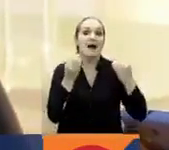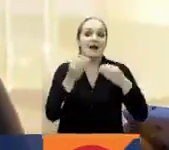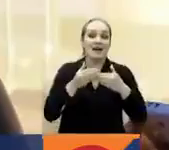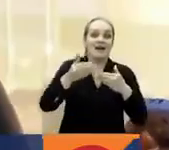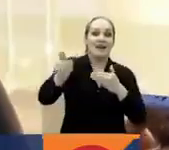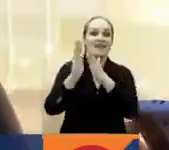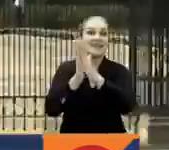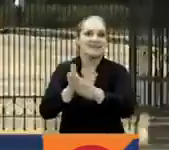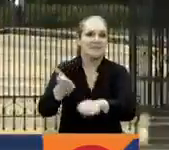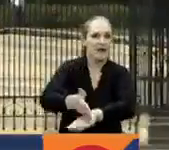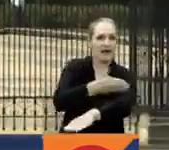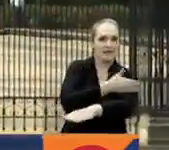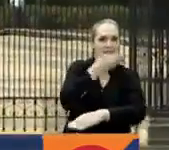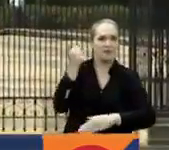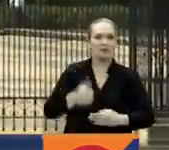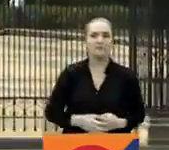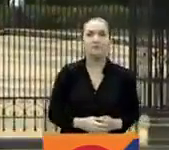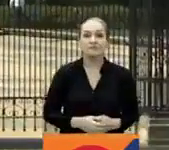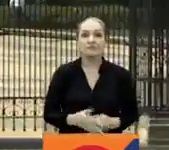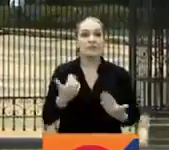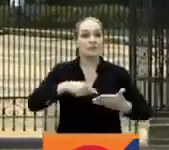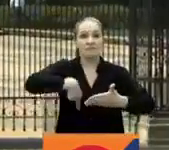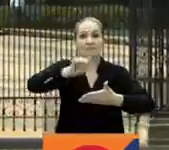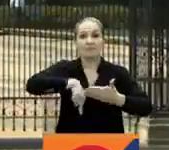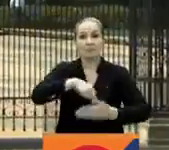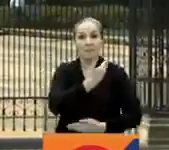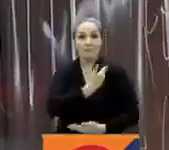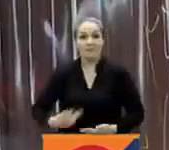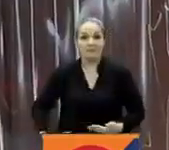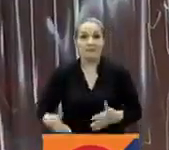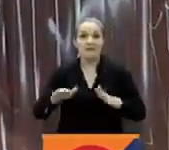la fecha de Navidad. Luego de la sanción presidencial, el